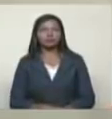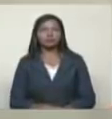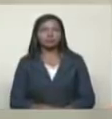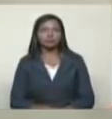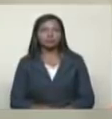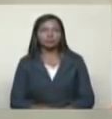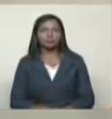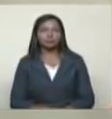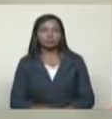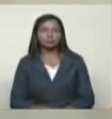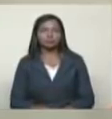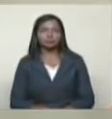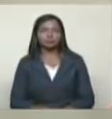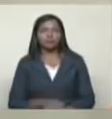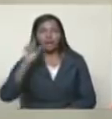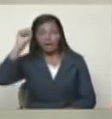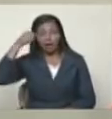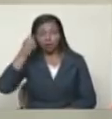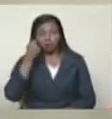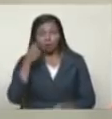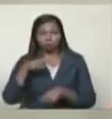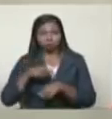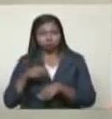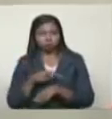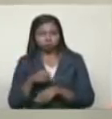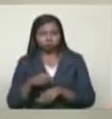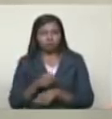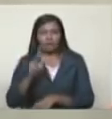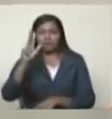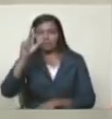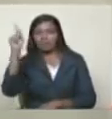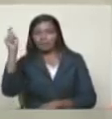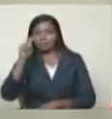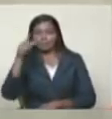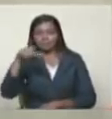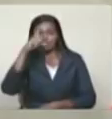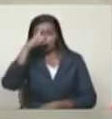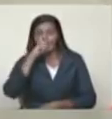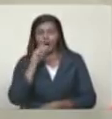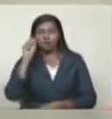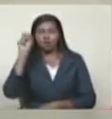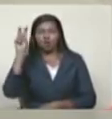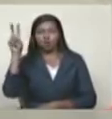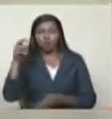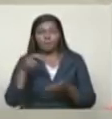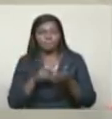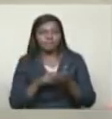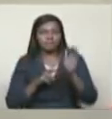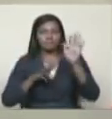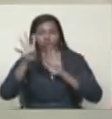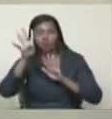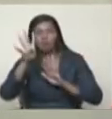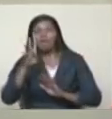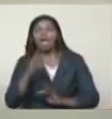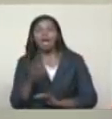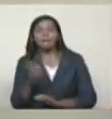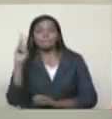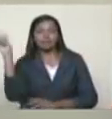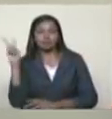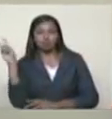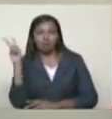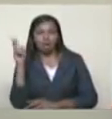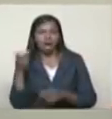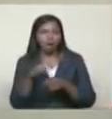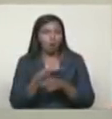Venezuela. Recordemos que durante este primer trimestre del año 2019, Venezuela y el Ejecutivo